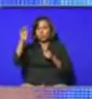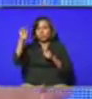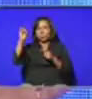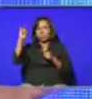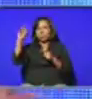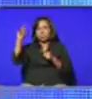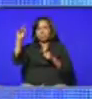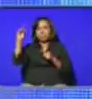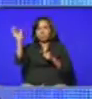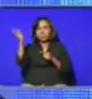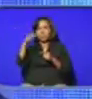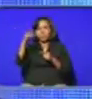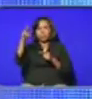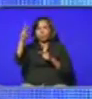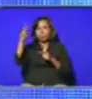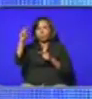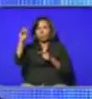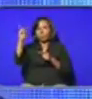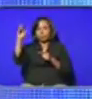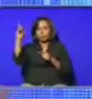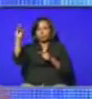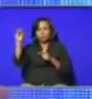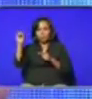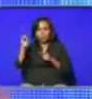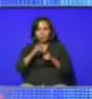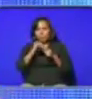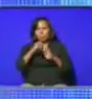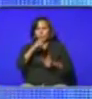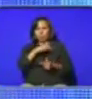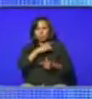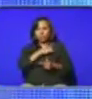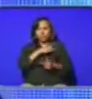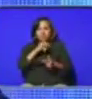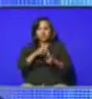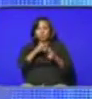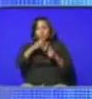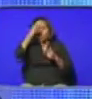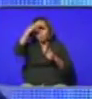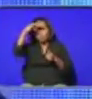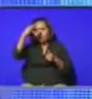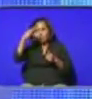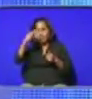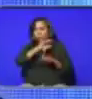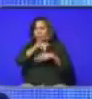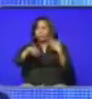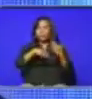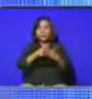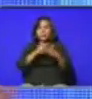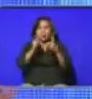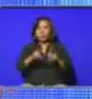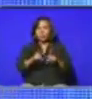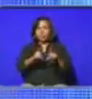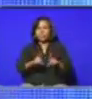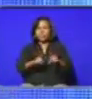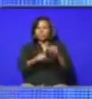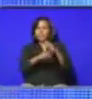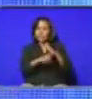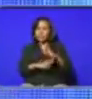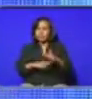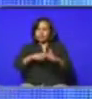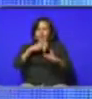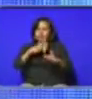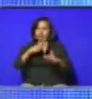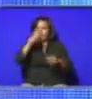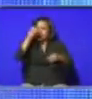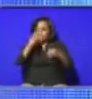o como México. Nosotros tenemos que asegurar que todos nuestros egresados del ICSE salgan hablando inglés